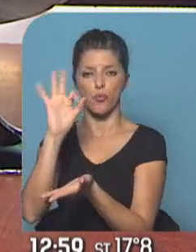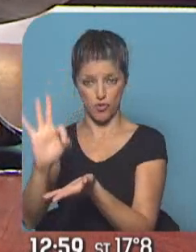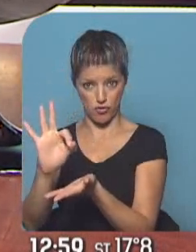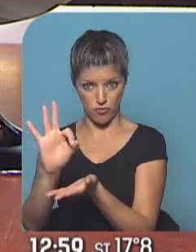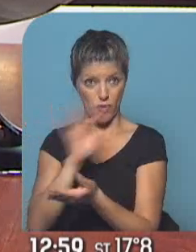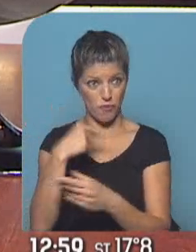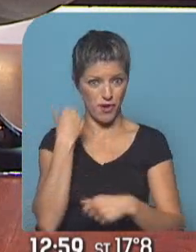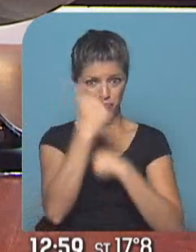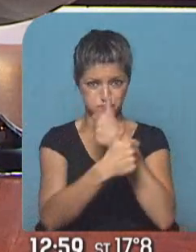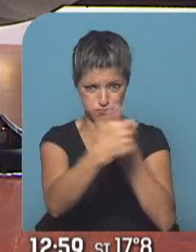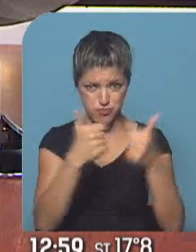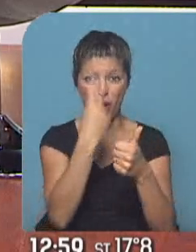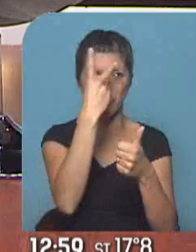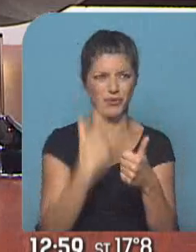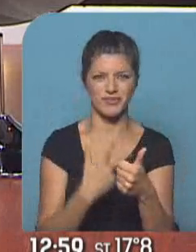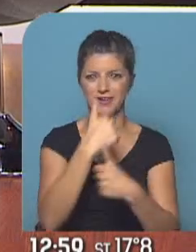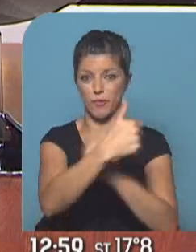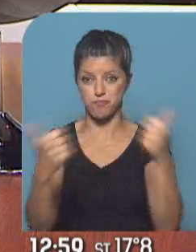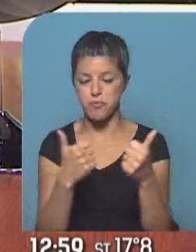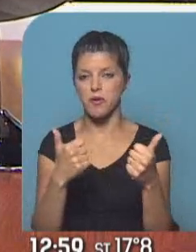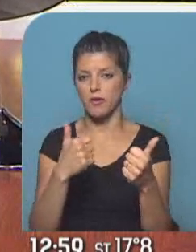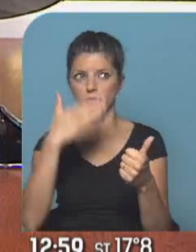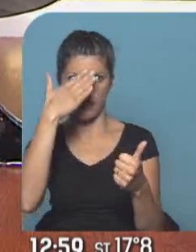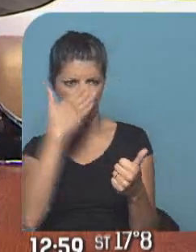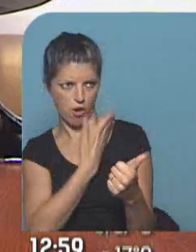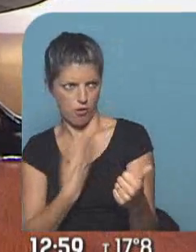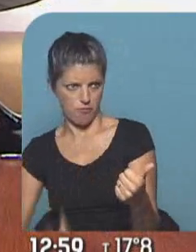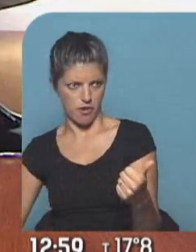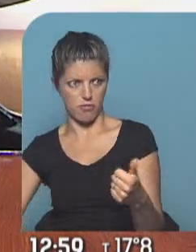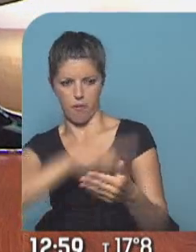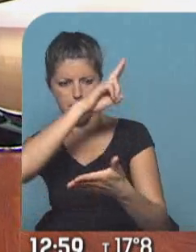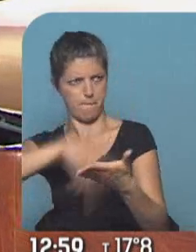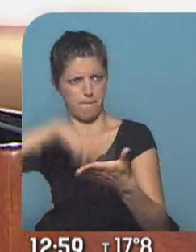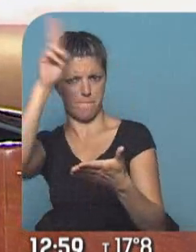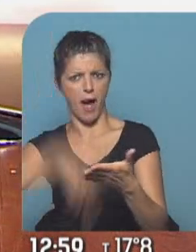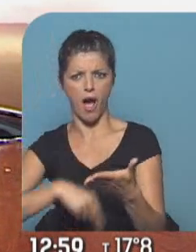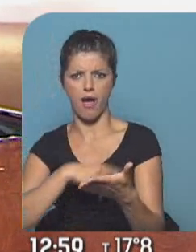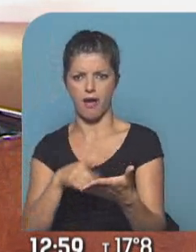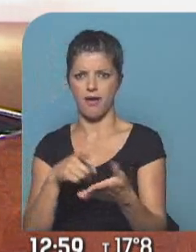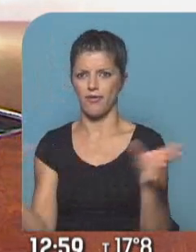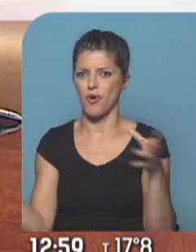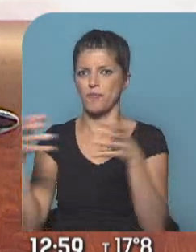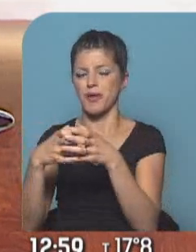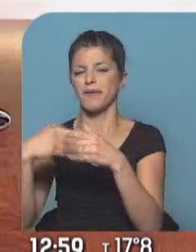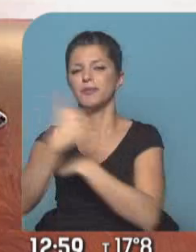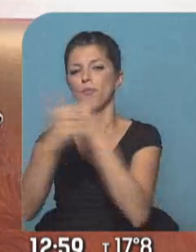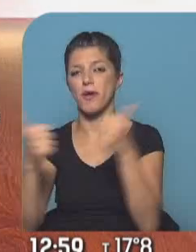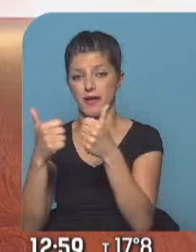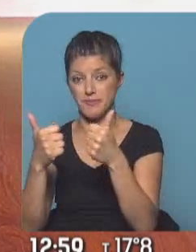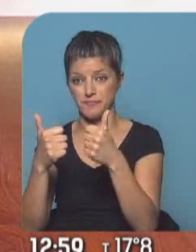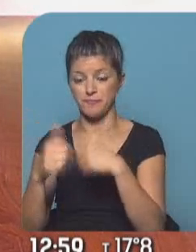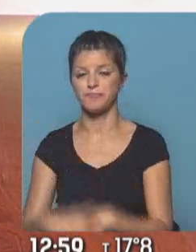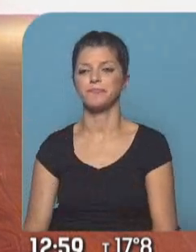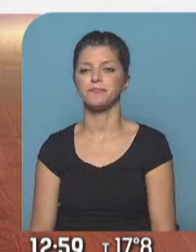oposición de los 2 tercios y el gobierno después lo anuló al Congreso mediante el Tribunal de Justicia, que es pro Maduro.